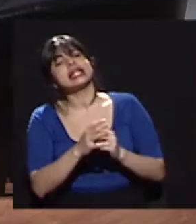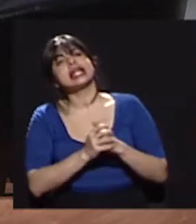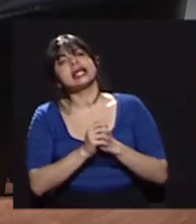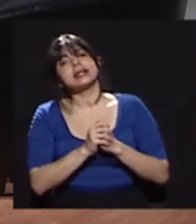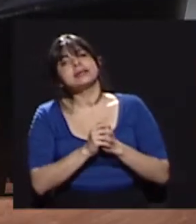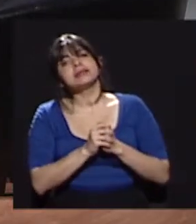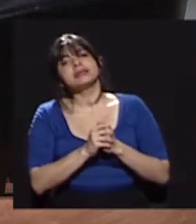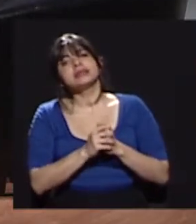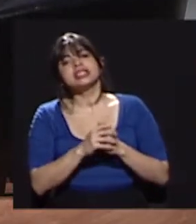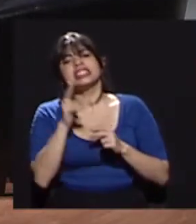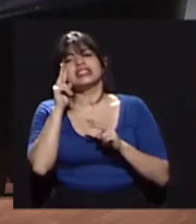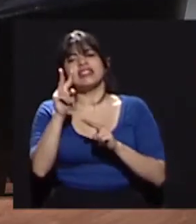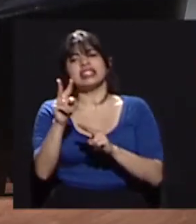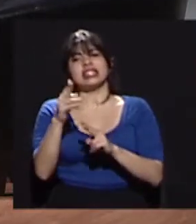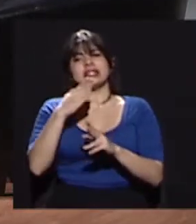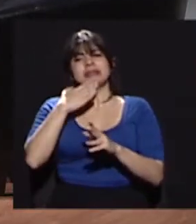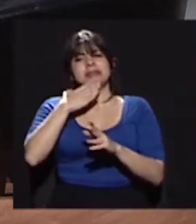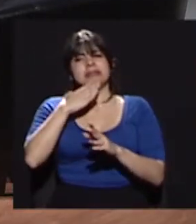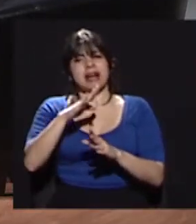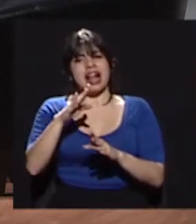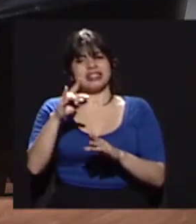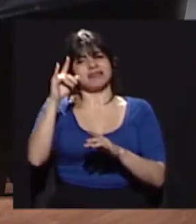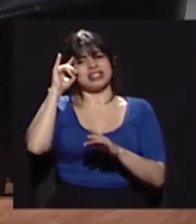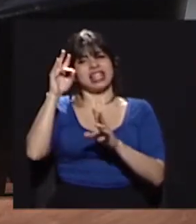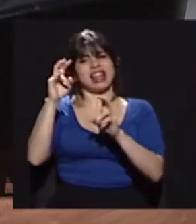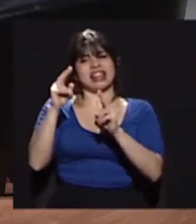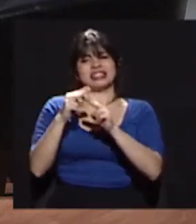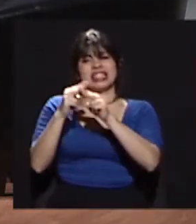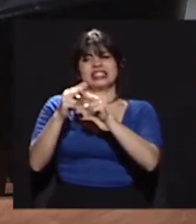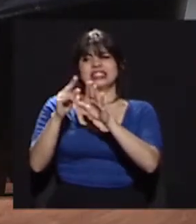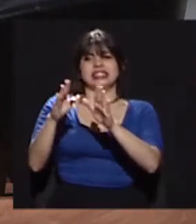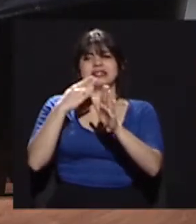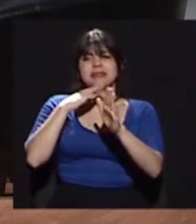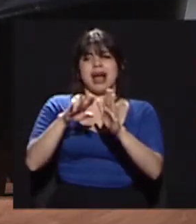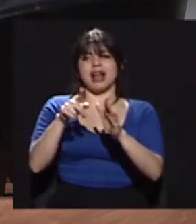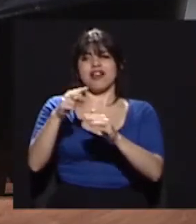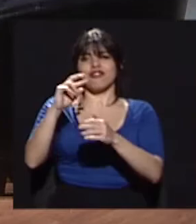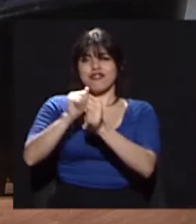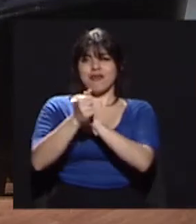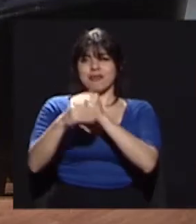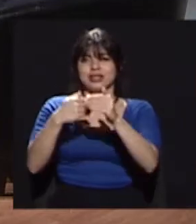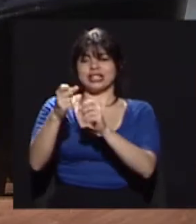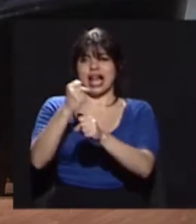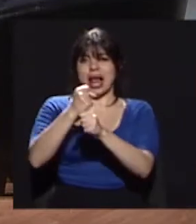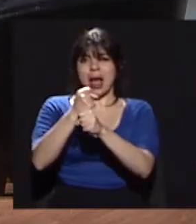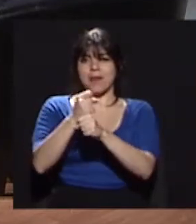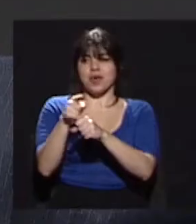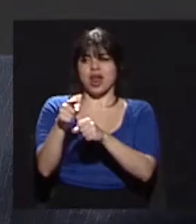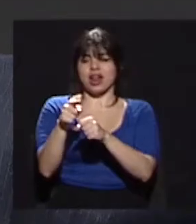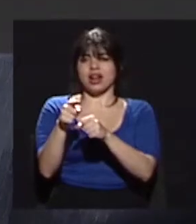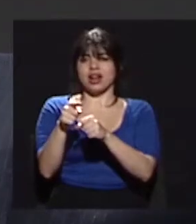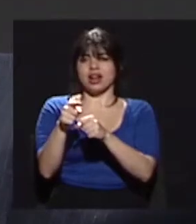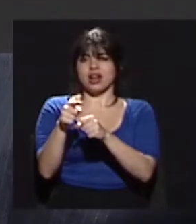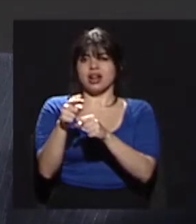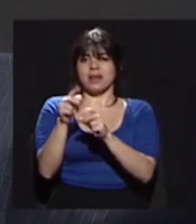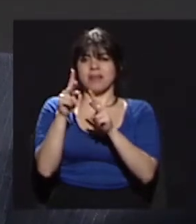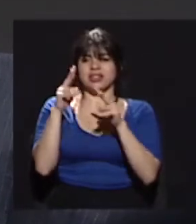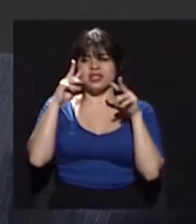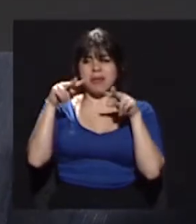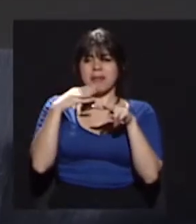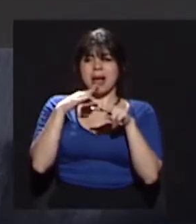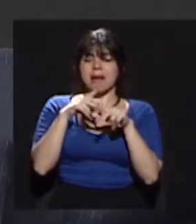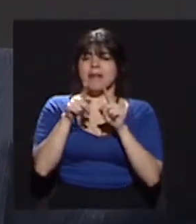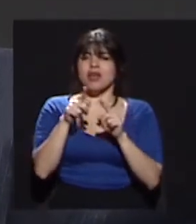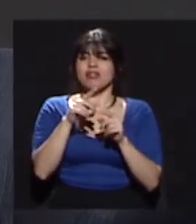satanizando al propósito de la reforma procesal laboral la relación del gobierno